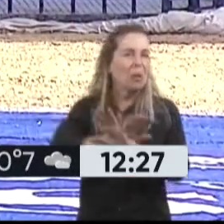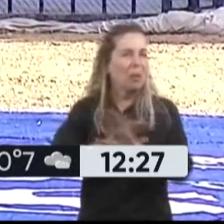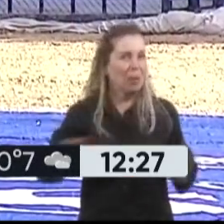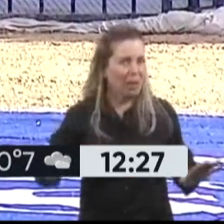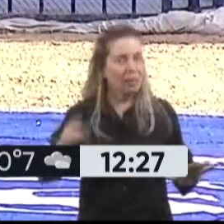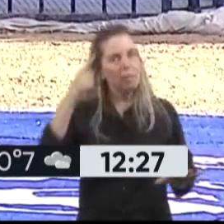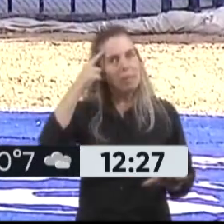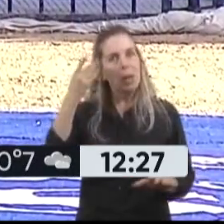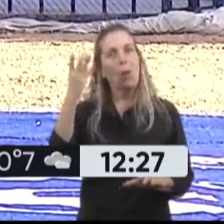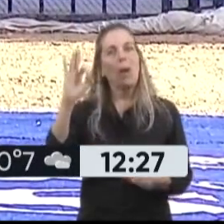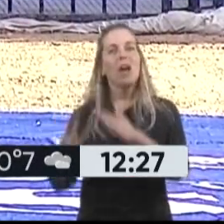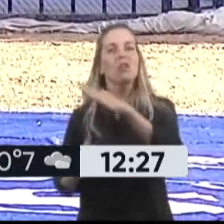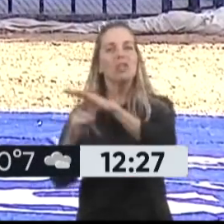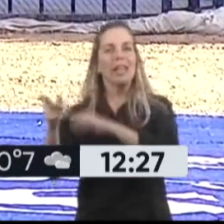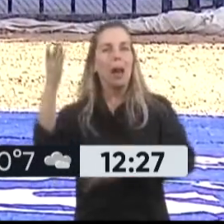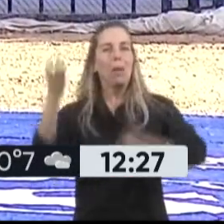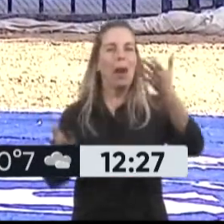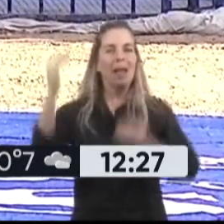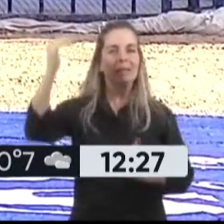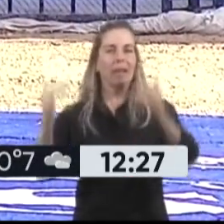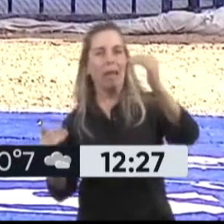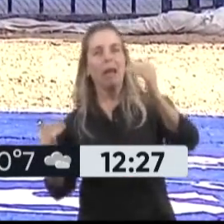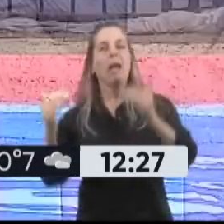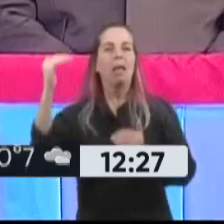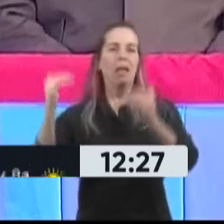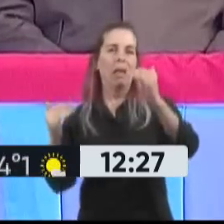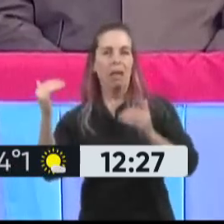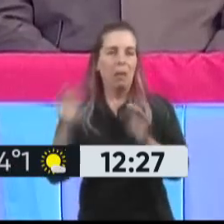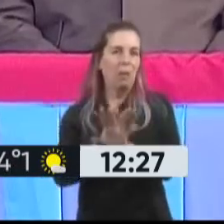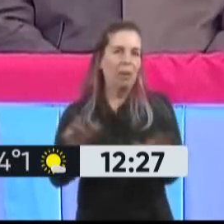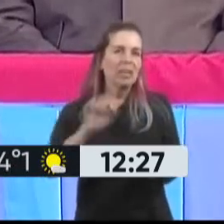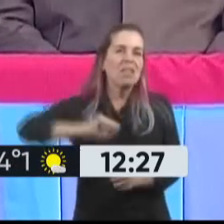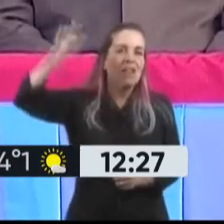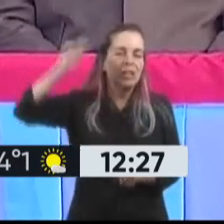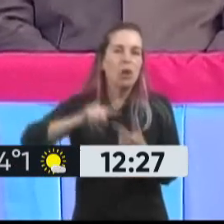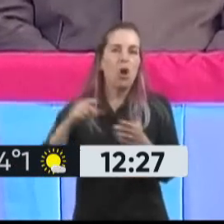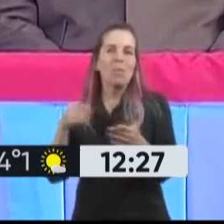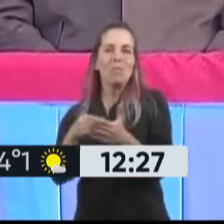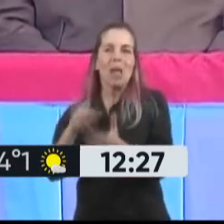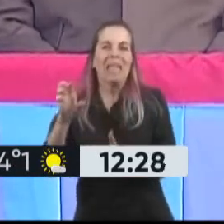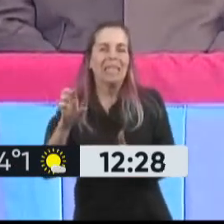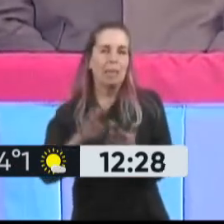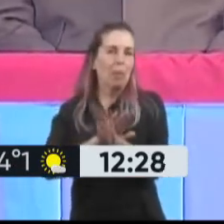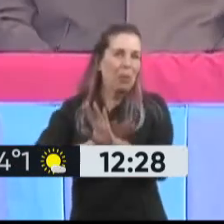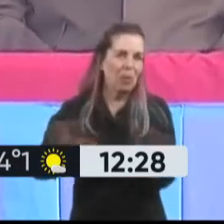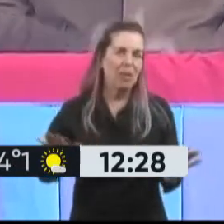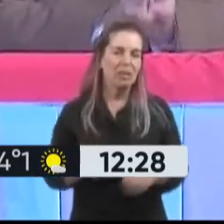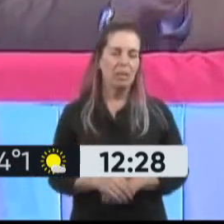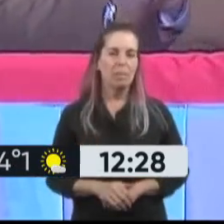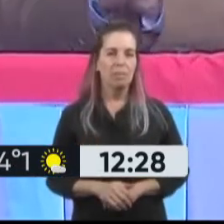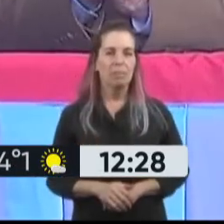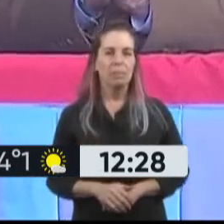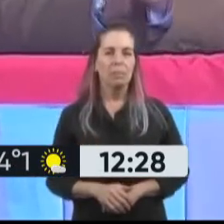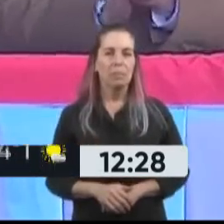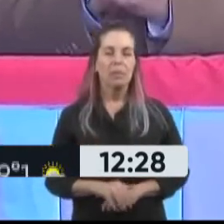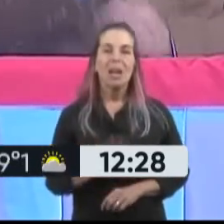Banco Central, para así terminar de una vez por todas con la inflación, el cepo y la imprevisibilidad cambiaria.